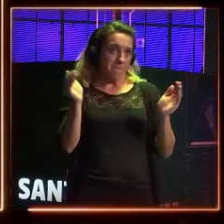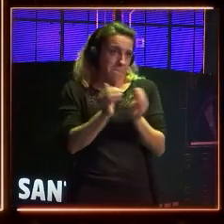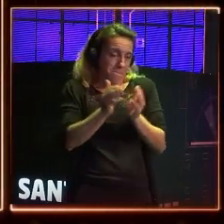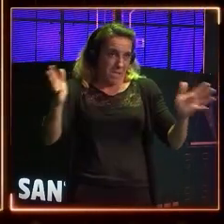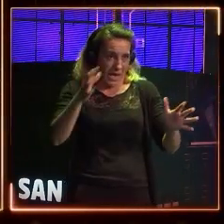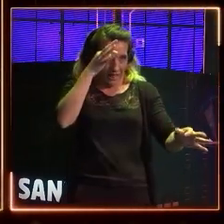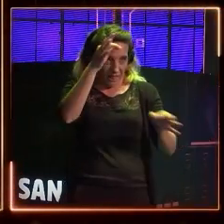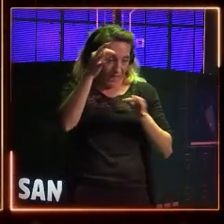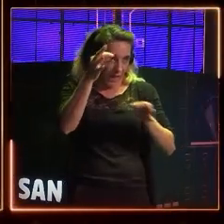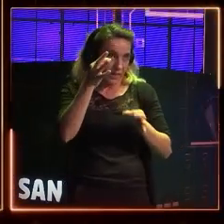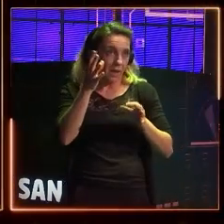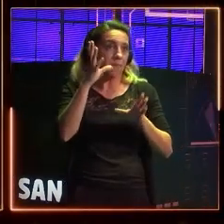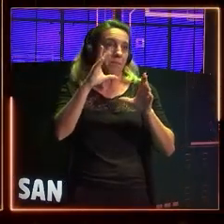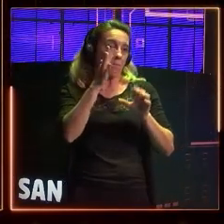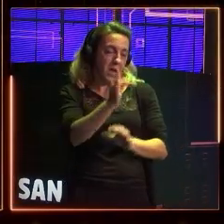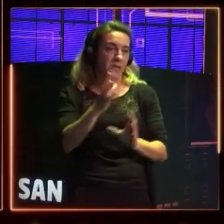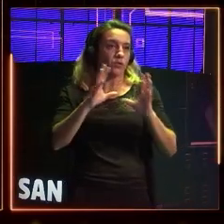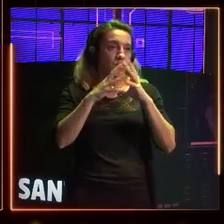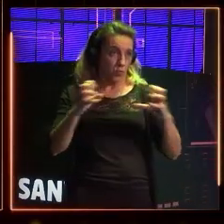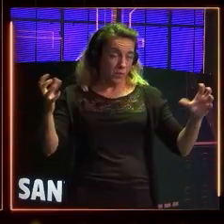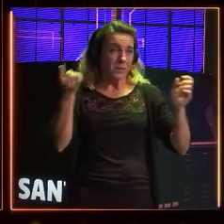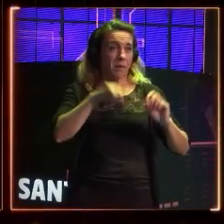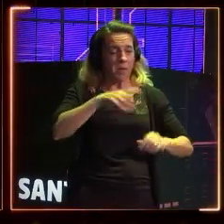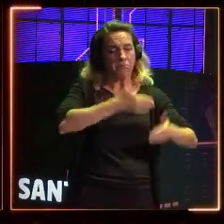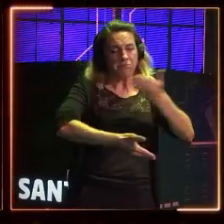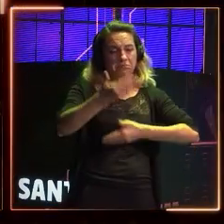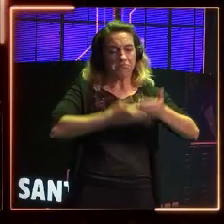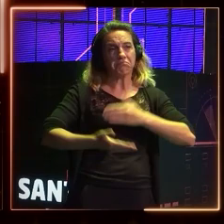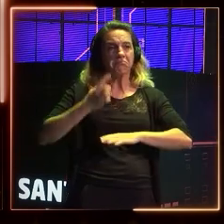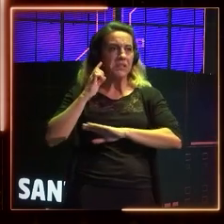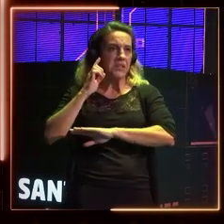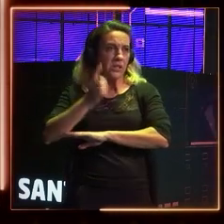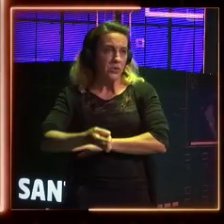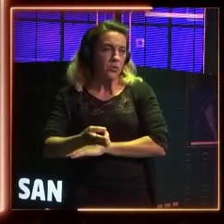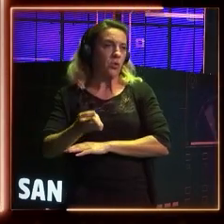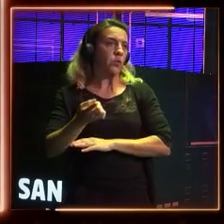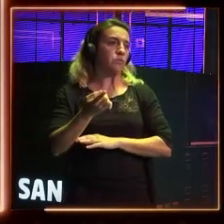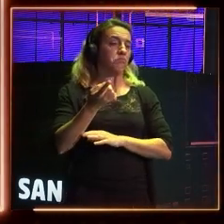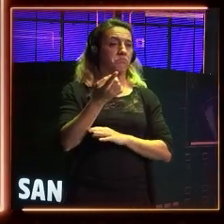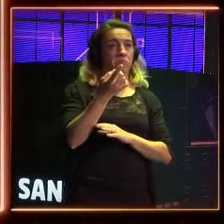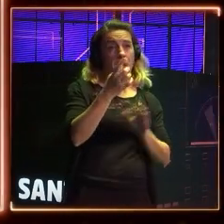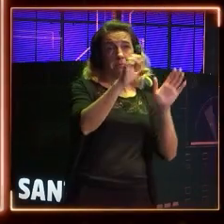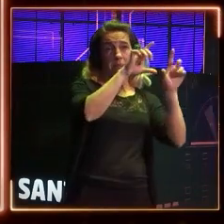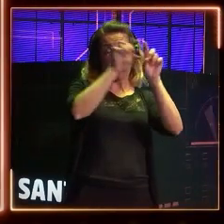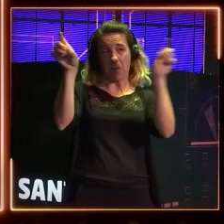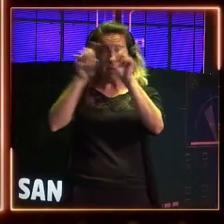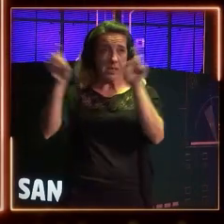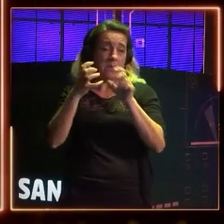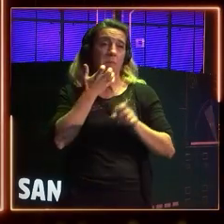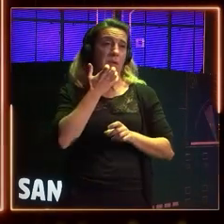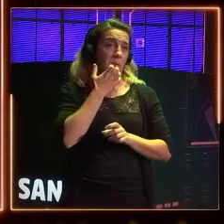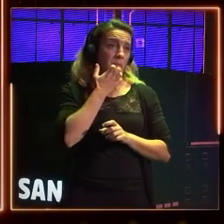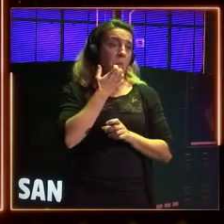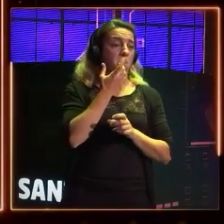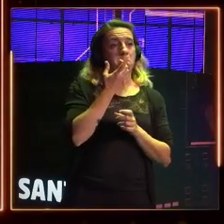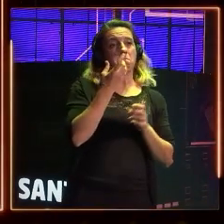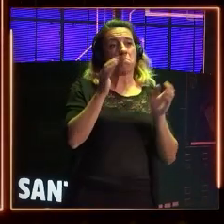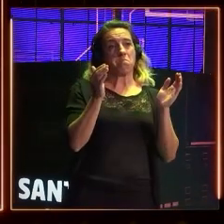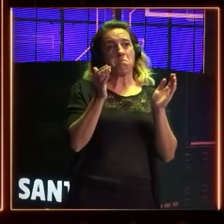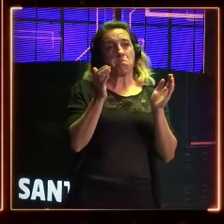incorporarse a Google también trabajó en puestos de dirección de otras firmas como Microsoft y vodafone tanto en Europa como en